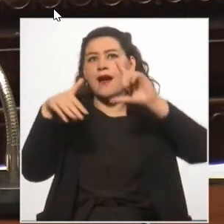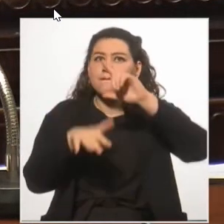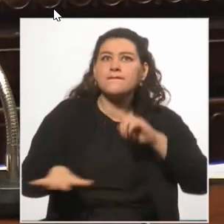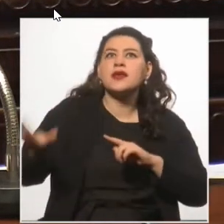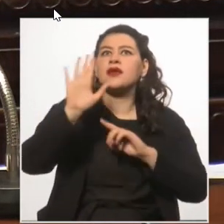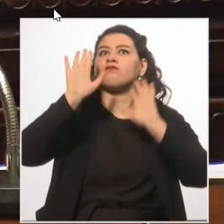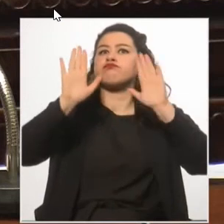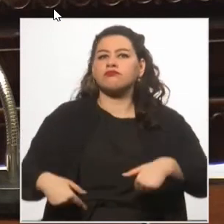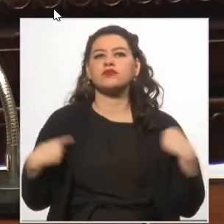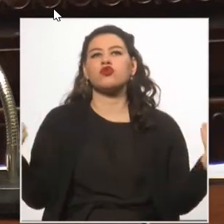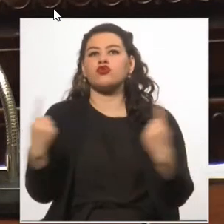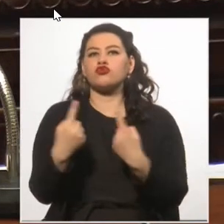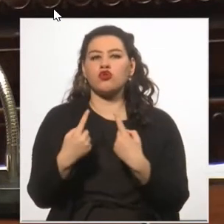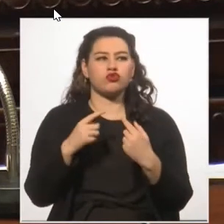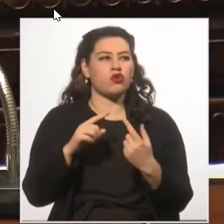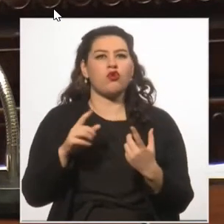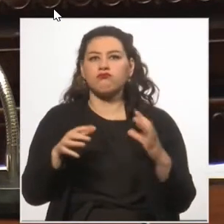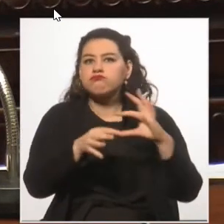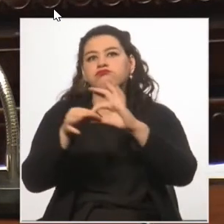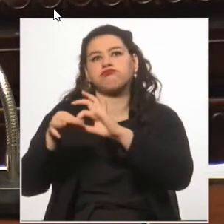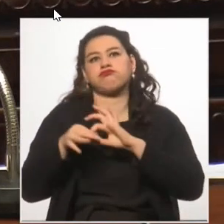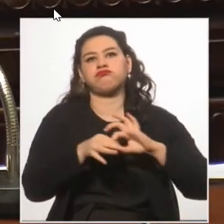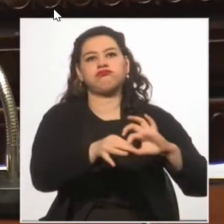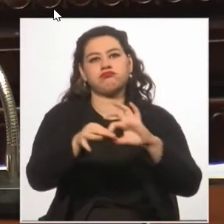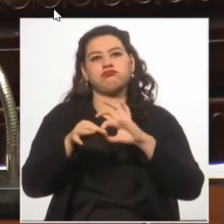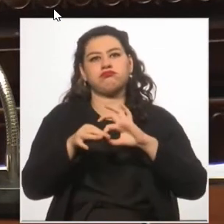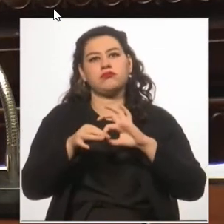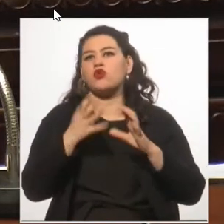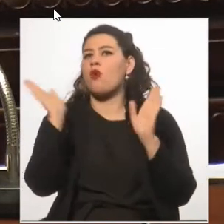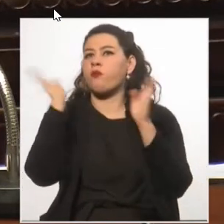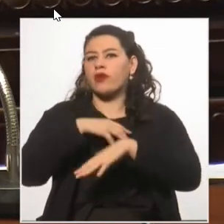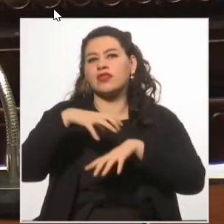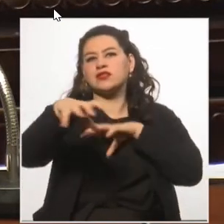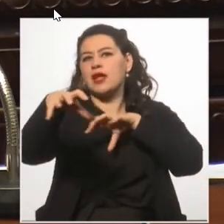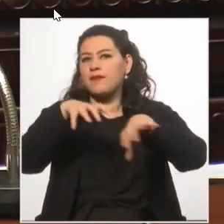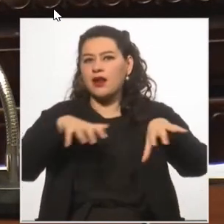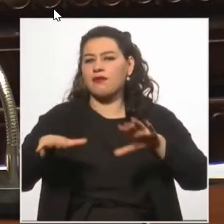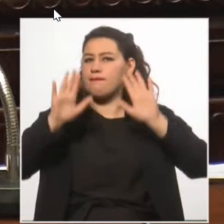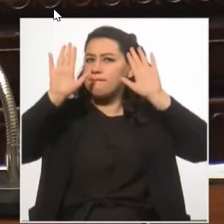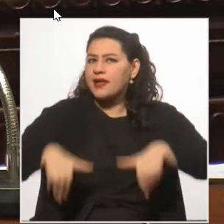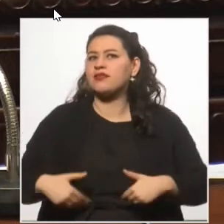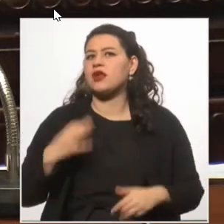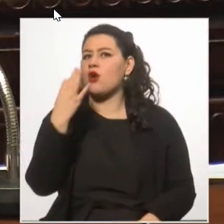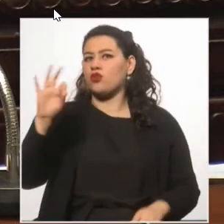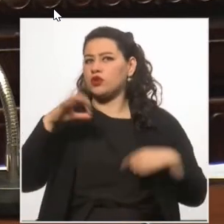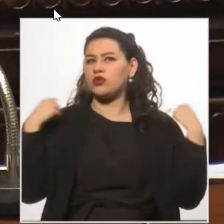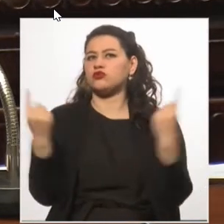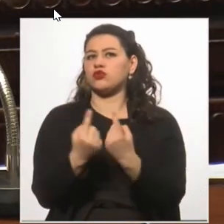nuestra, como fuerza común, como alma indivisible, como patria única.